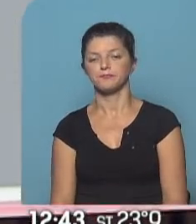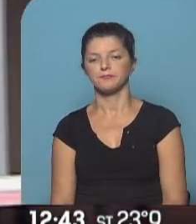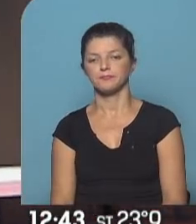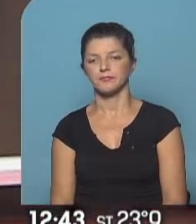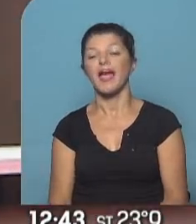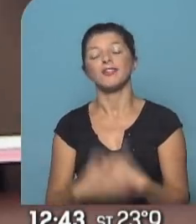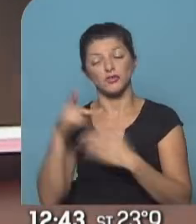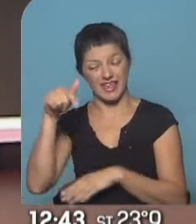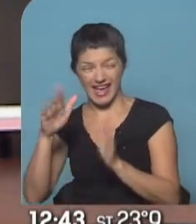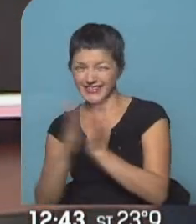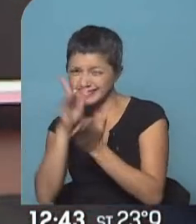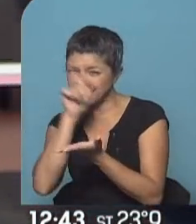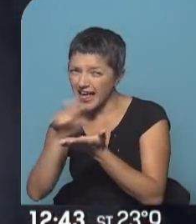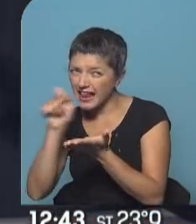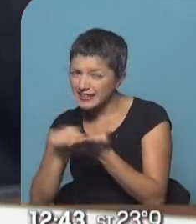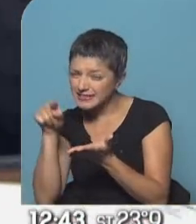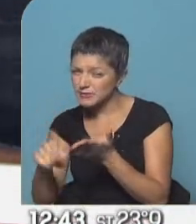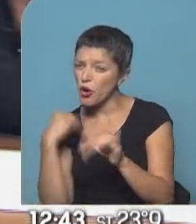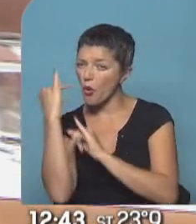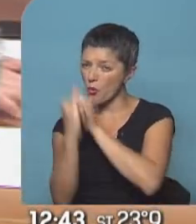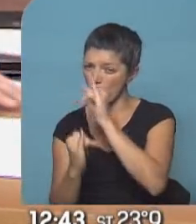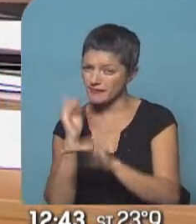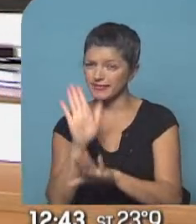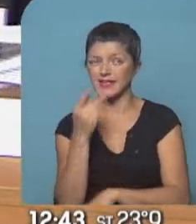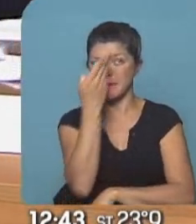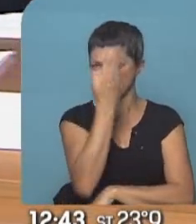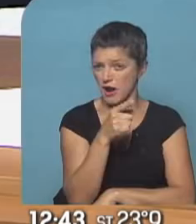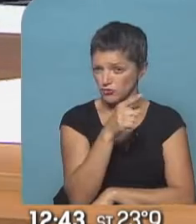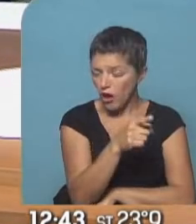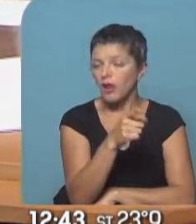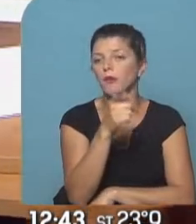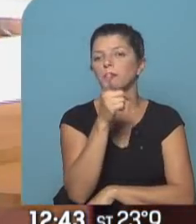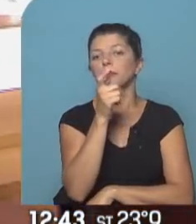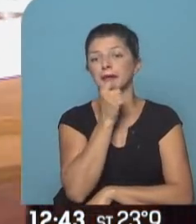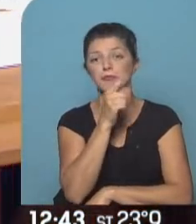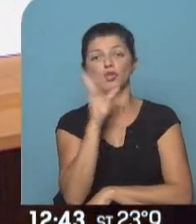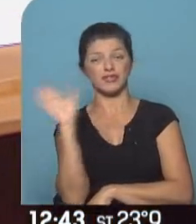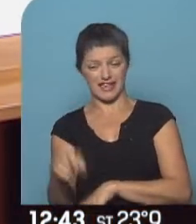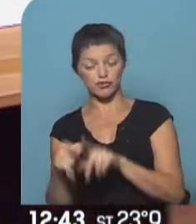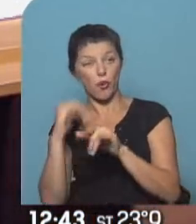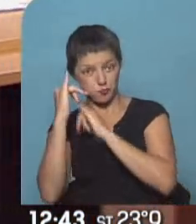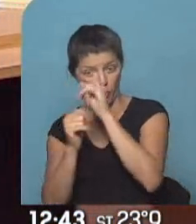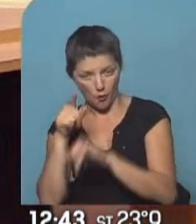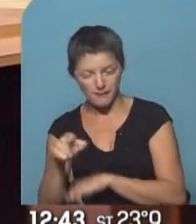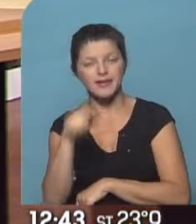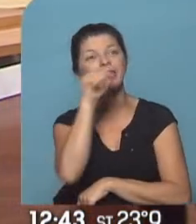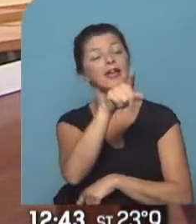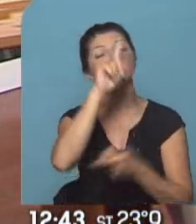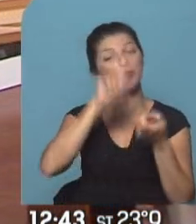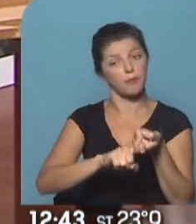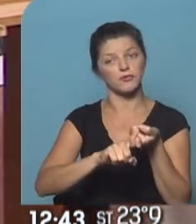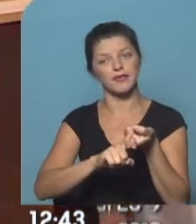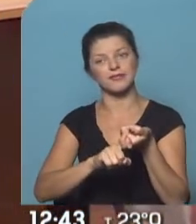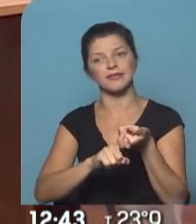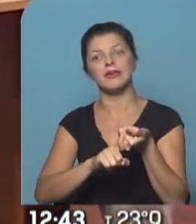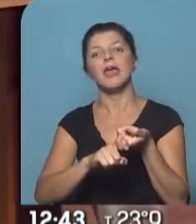Gulf, no es este libro de Gulf en el cual dice que, por ejemplo, duermen en camas separadas con Melania y demás. No creo que eso importe tanto. Lo que importa